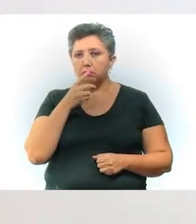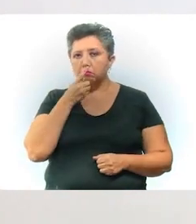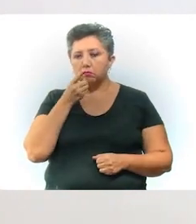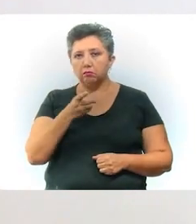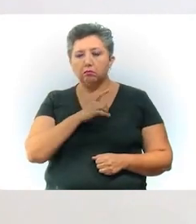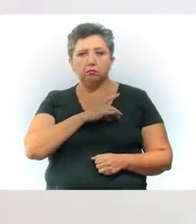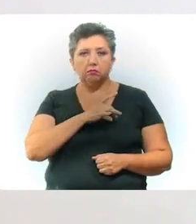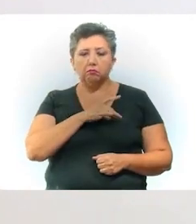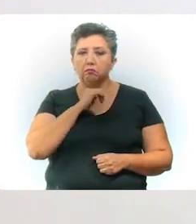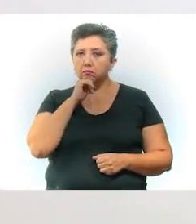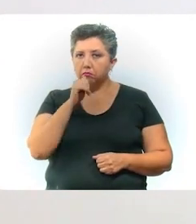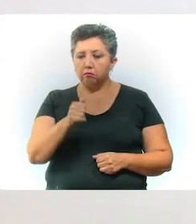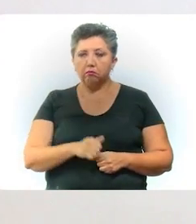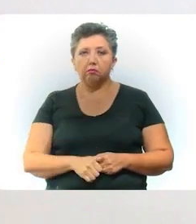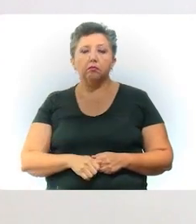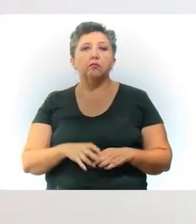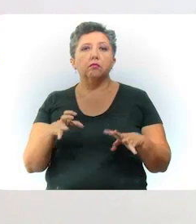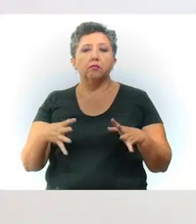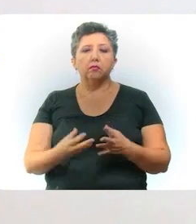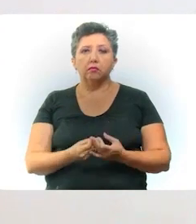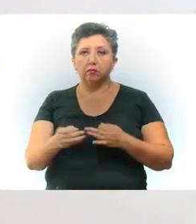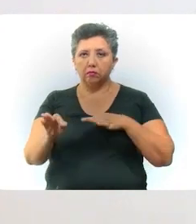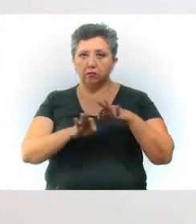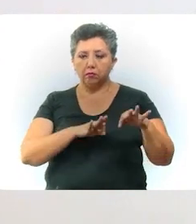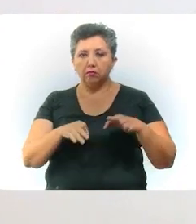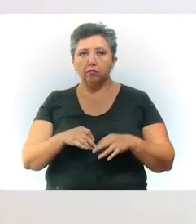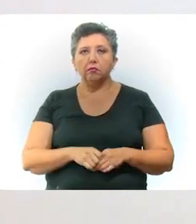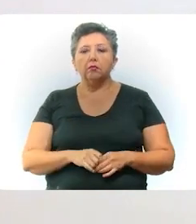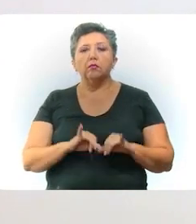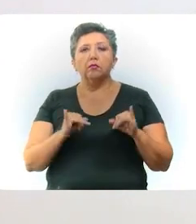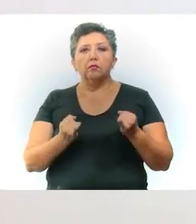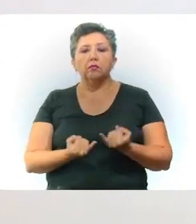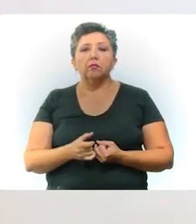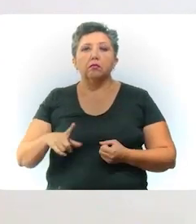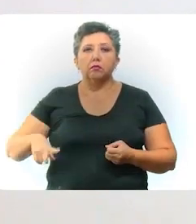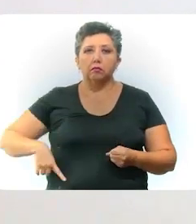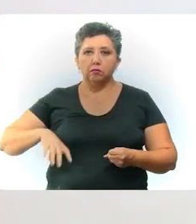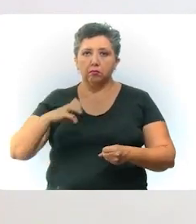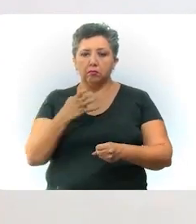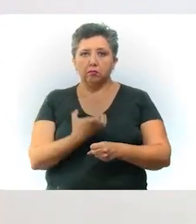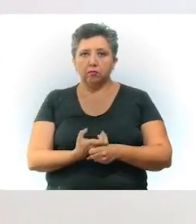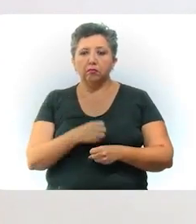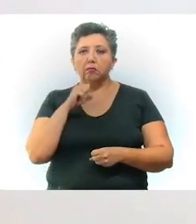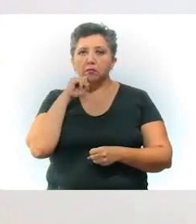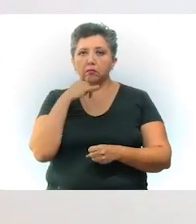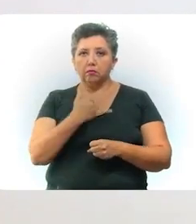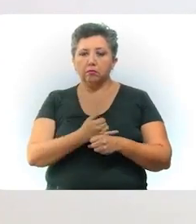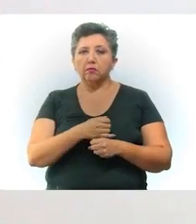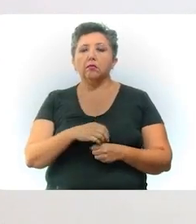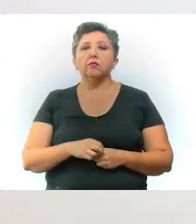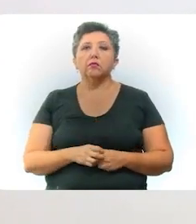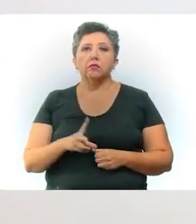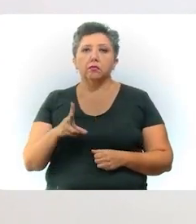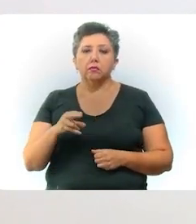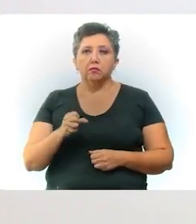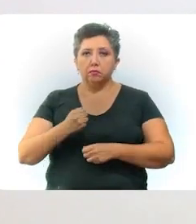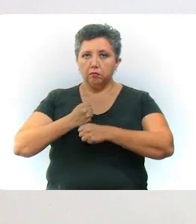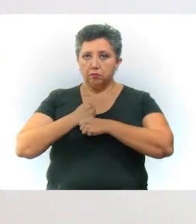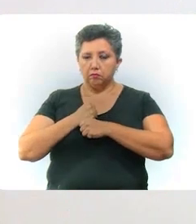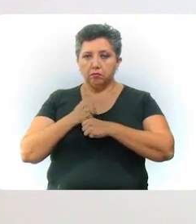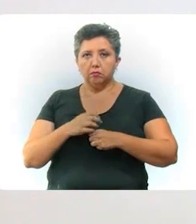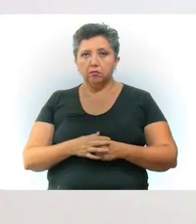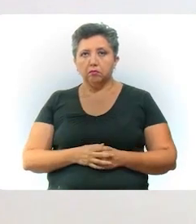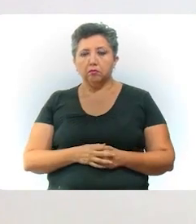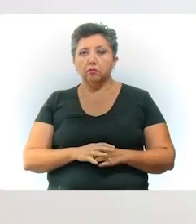salud y la de nuestras familias. Estamos trabajando de manera conjunta el Gobierno del Estado, la Secretaría del Bienestar y las Fuerzas